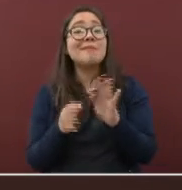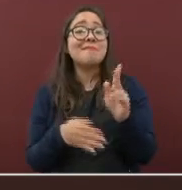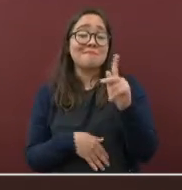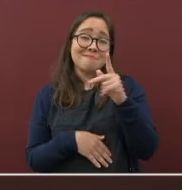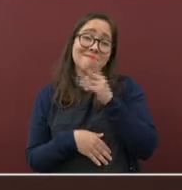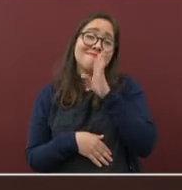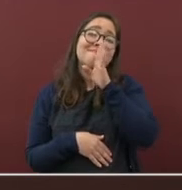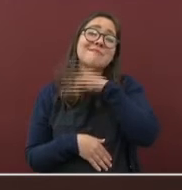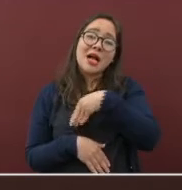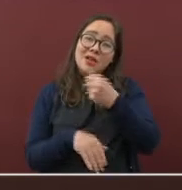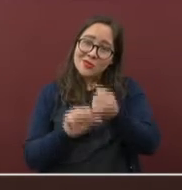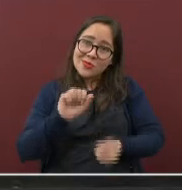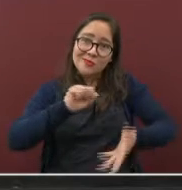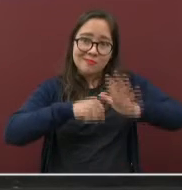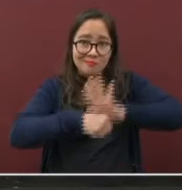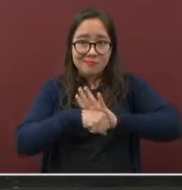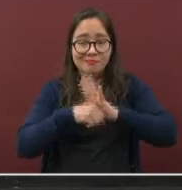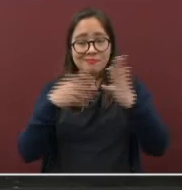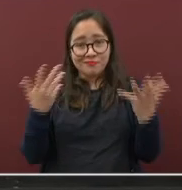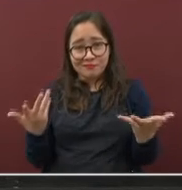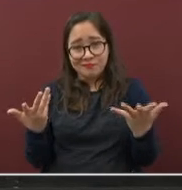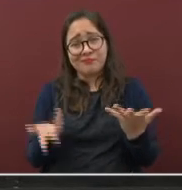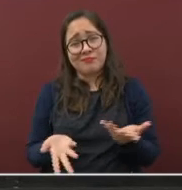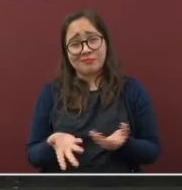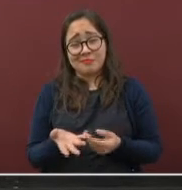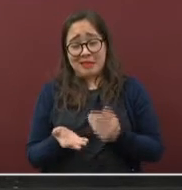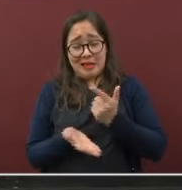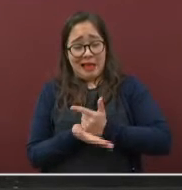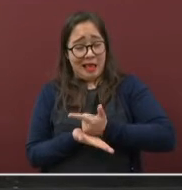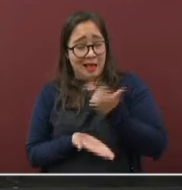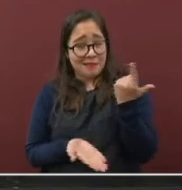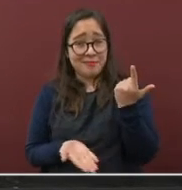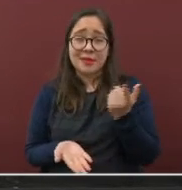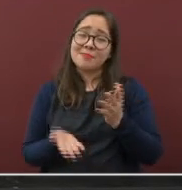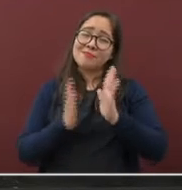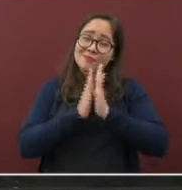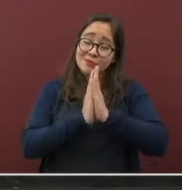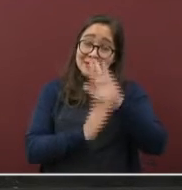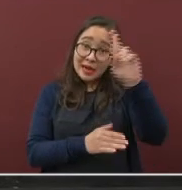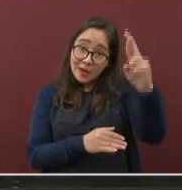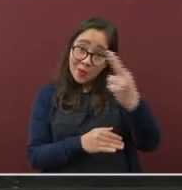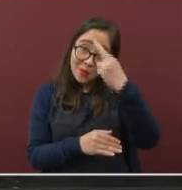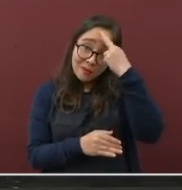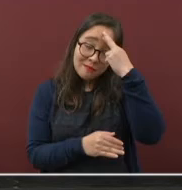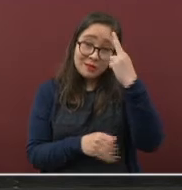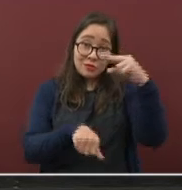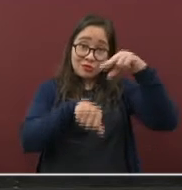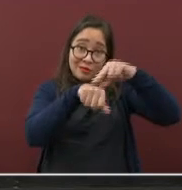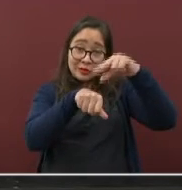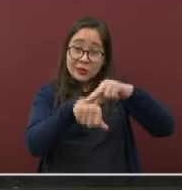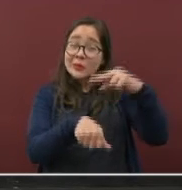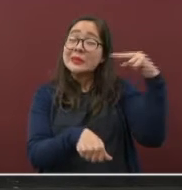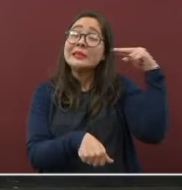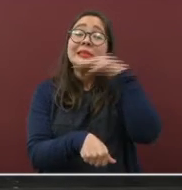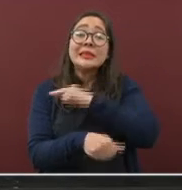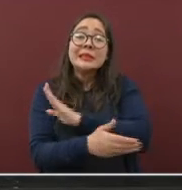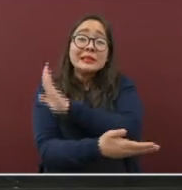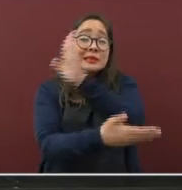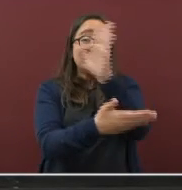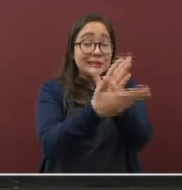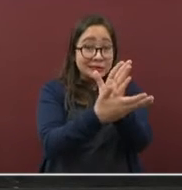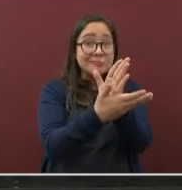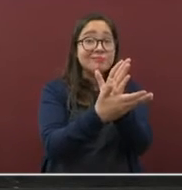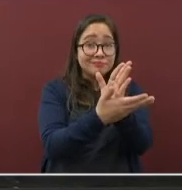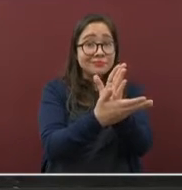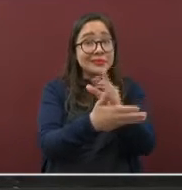por coronavirus recuerden de la oportunidad y prontitud con que acudan a recibir su atención médica